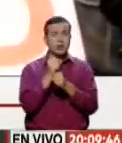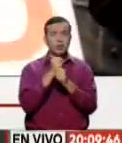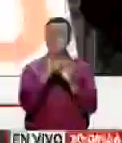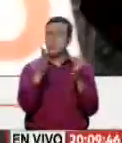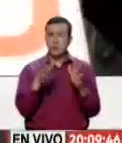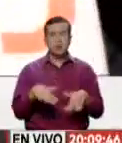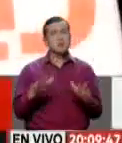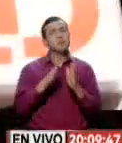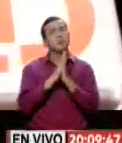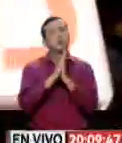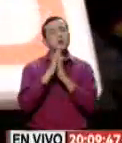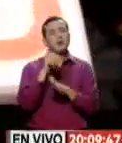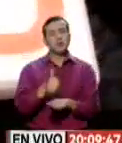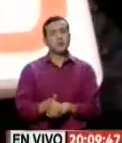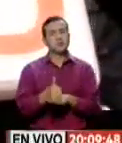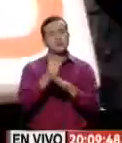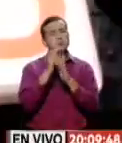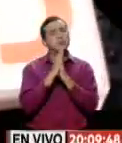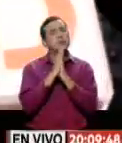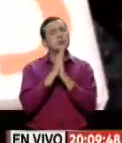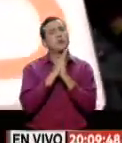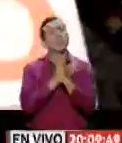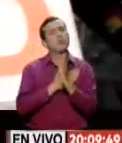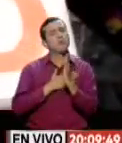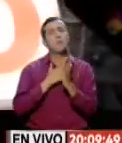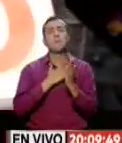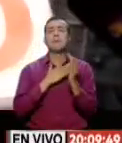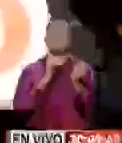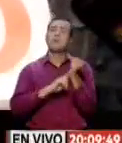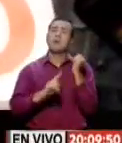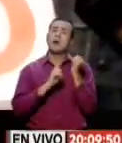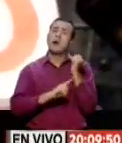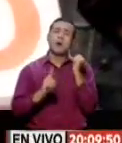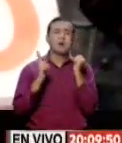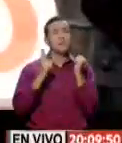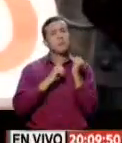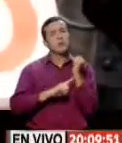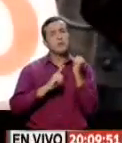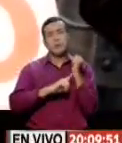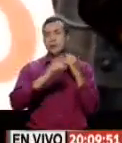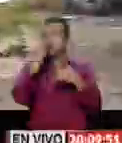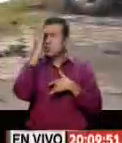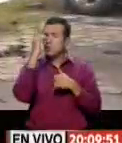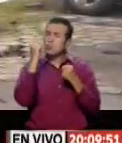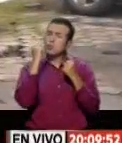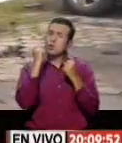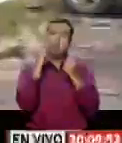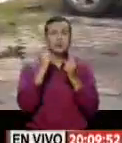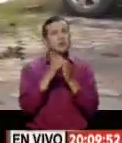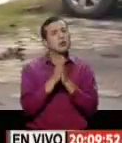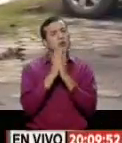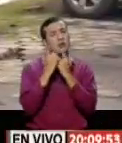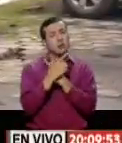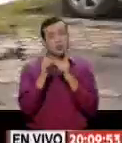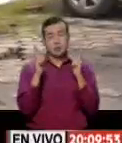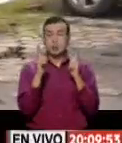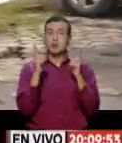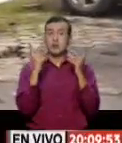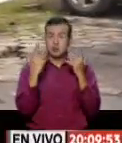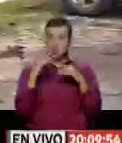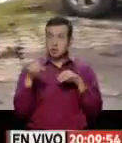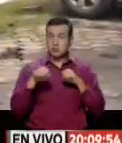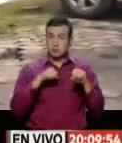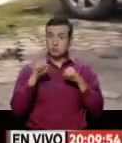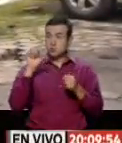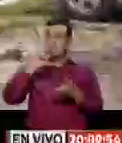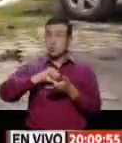Le suplico a las autoridades, sáquenlo a mi hermano. Mi hermano está muy enfermo. El operativo se desarrolló de manera